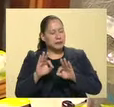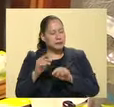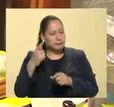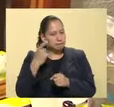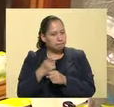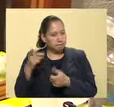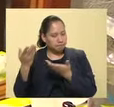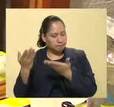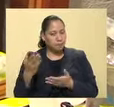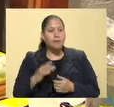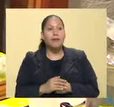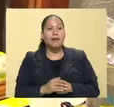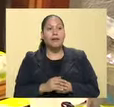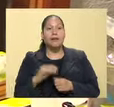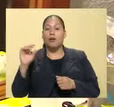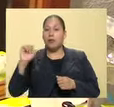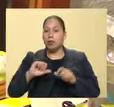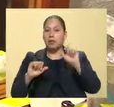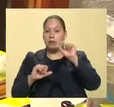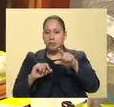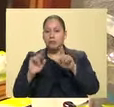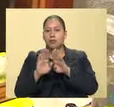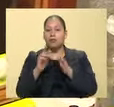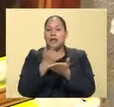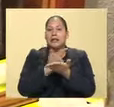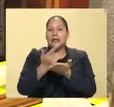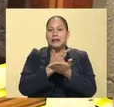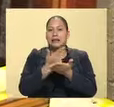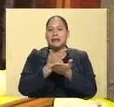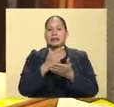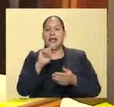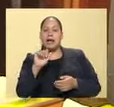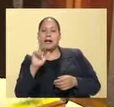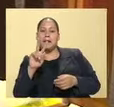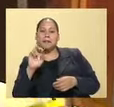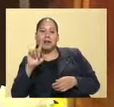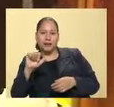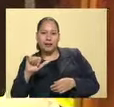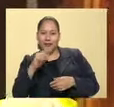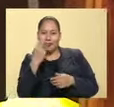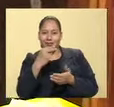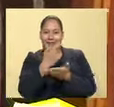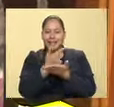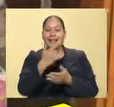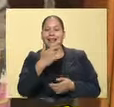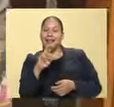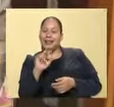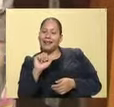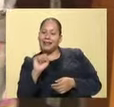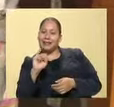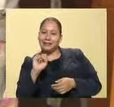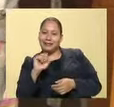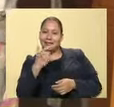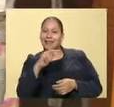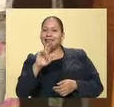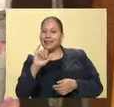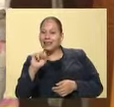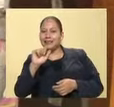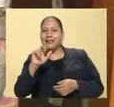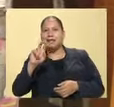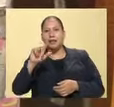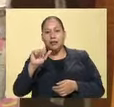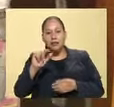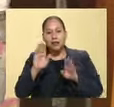hoy, obviamente, es Grisabela, ¿no? Y quisiera que nos dijera, sin